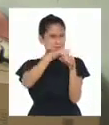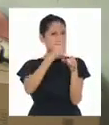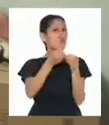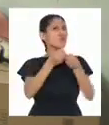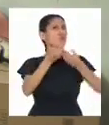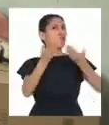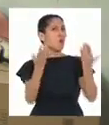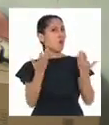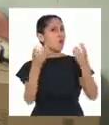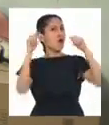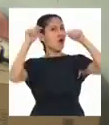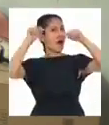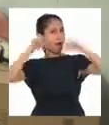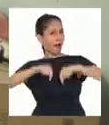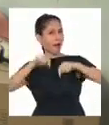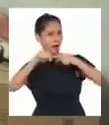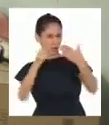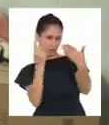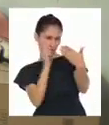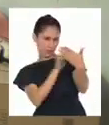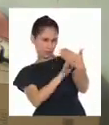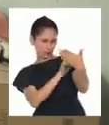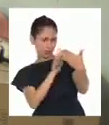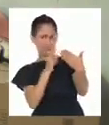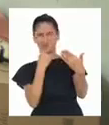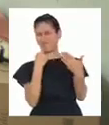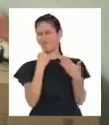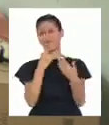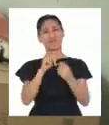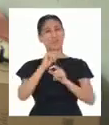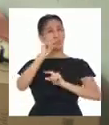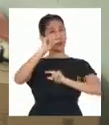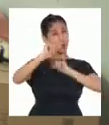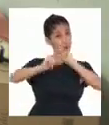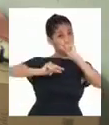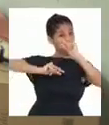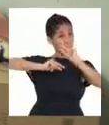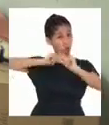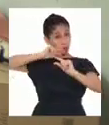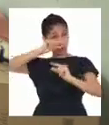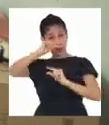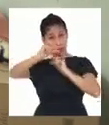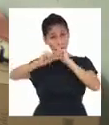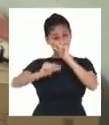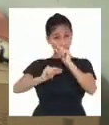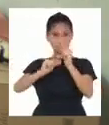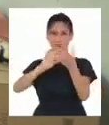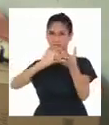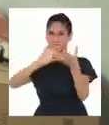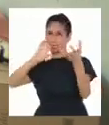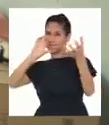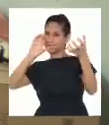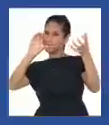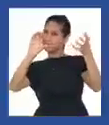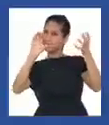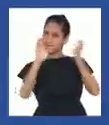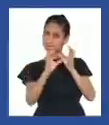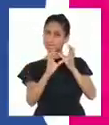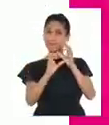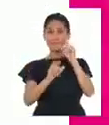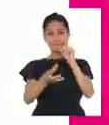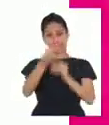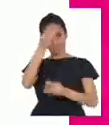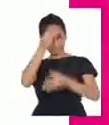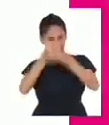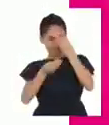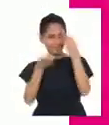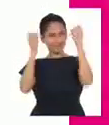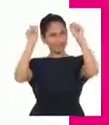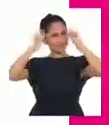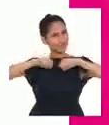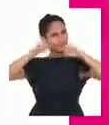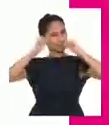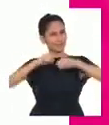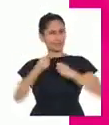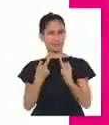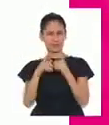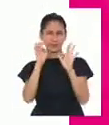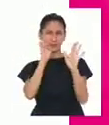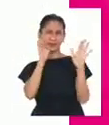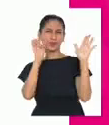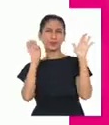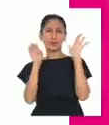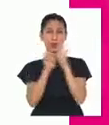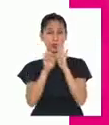es el resultado de un proceso largo, lleno de aprendizajes. Así es. Por